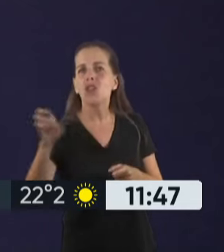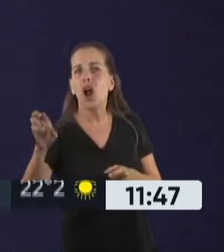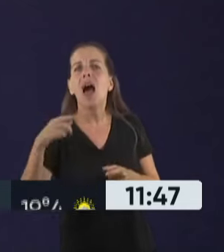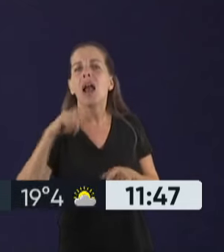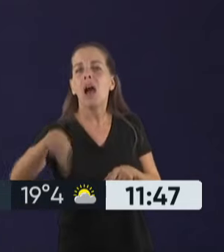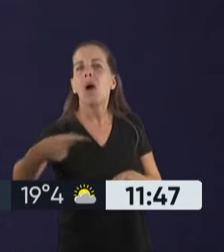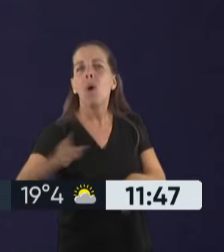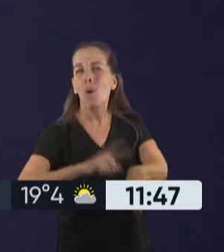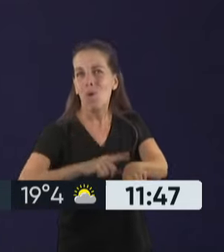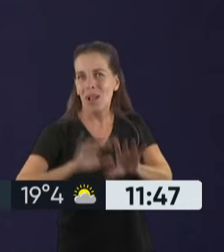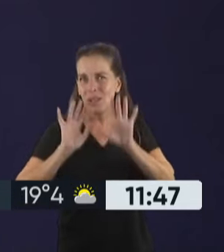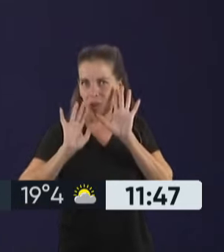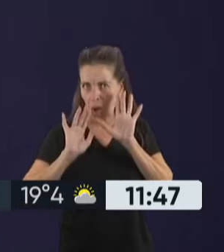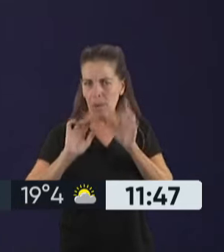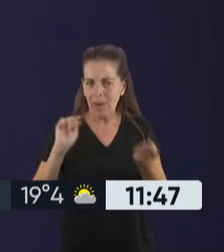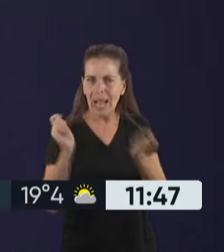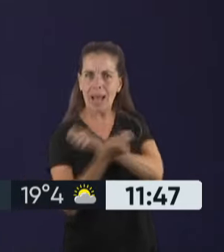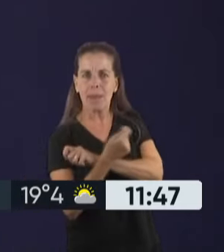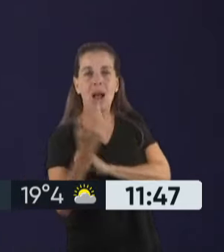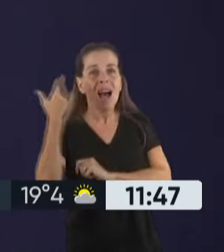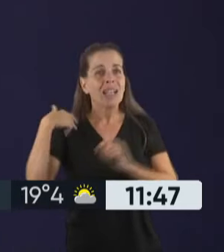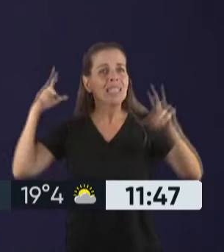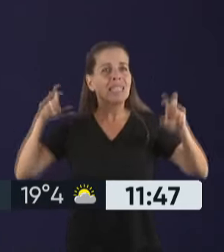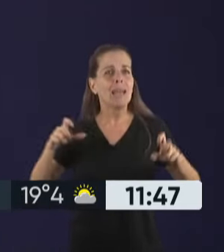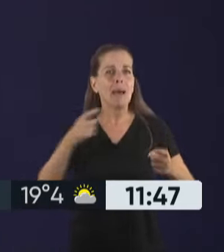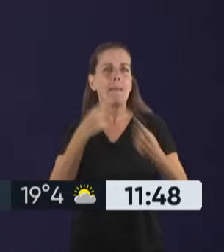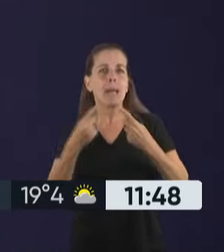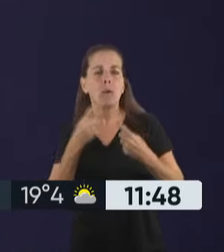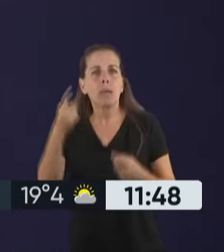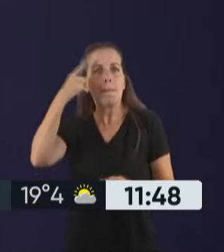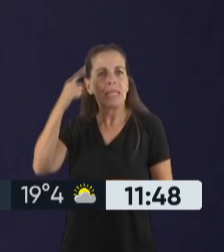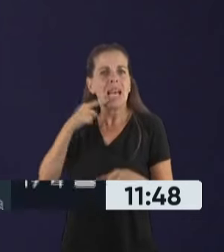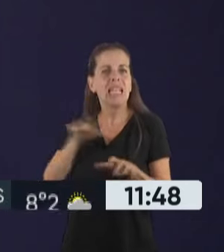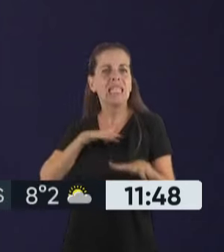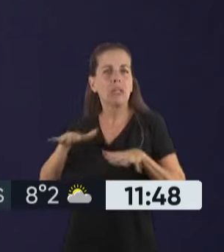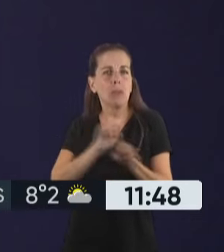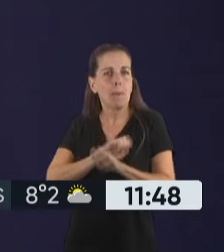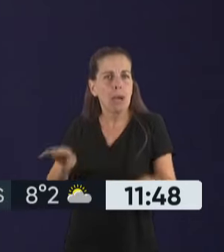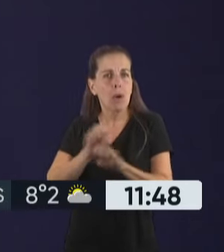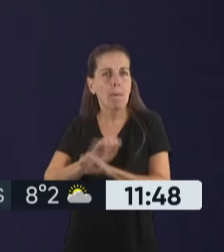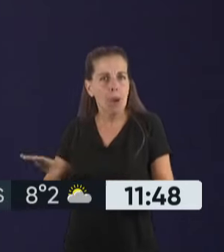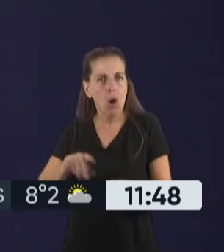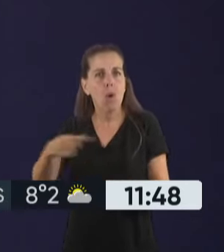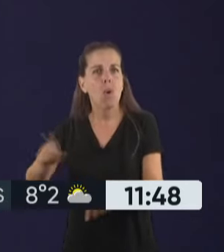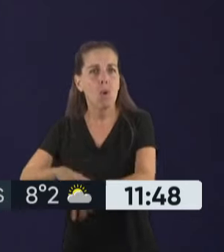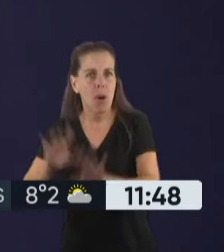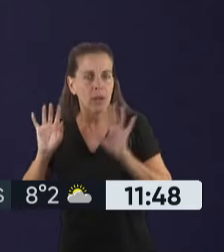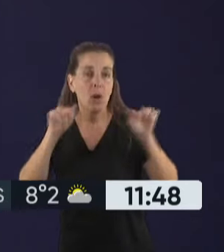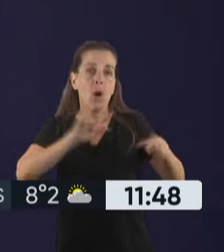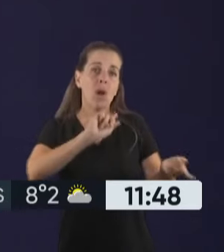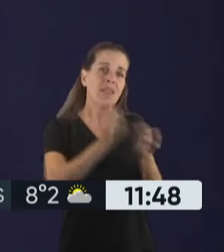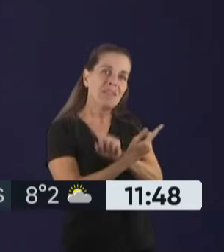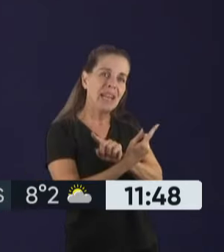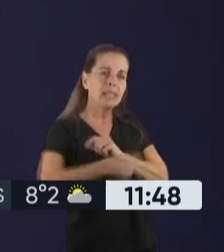entre otras preguntas o sea antes eran preguntas de desastre de cuándo venía el desastre y hoy es son las